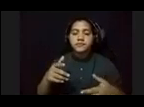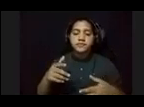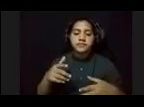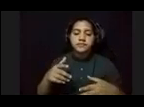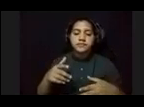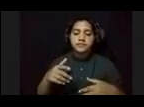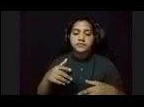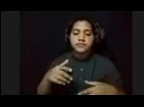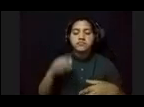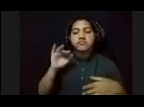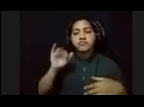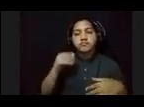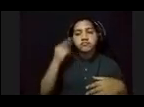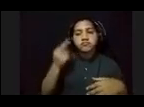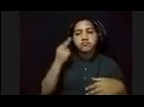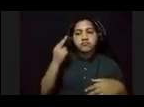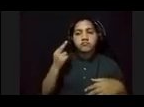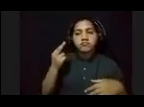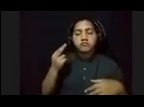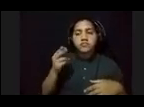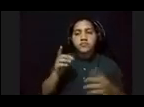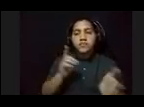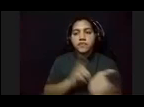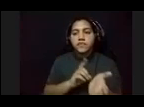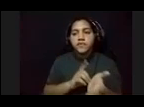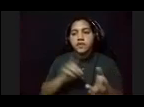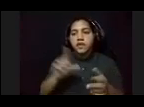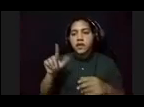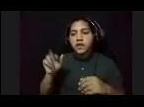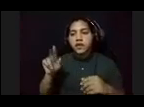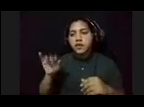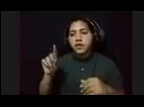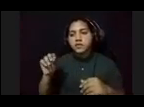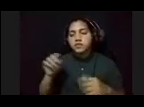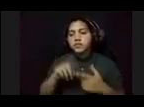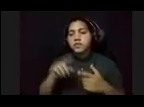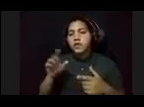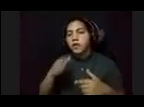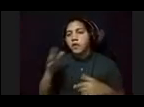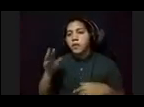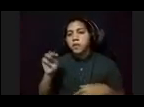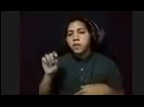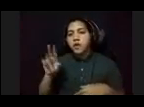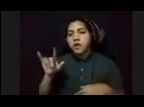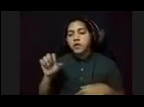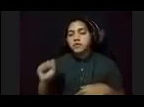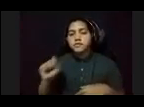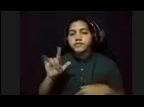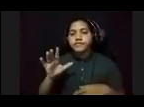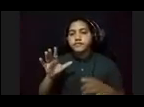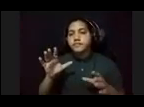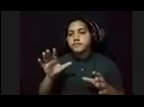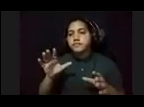Por tal razón, el doctor Garrido Morales, quien fue el comisionado de Sanidad para esa época,